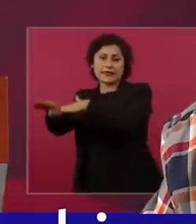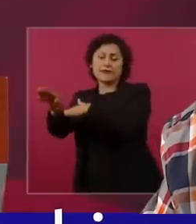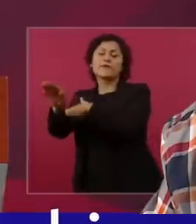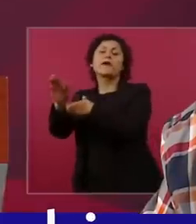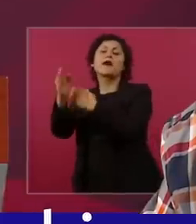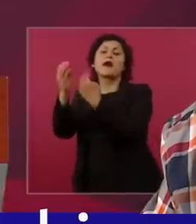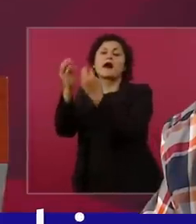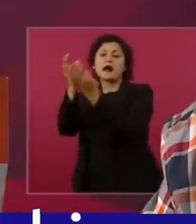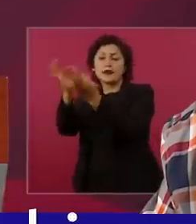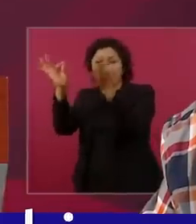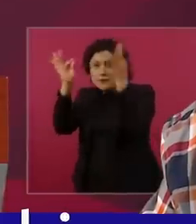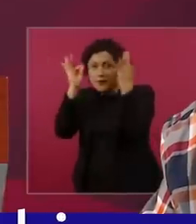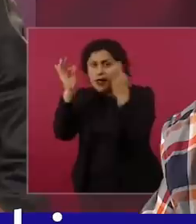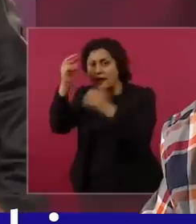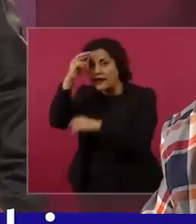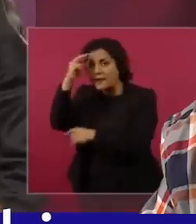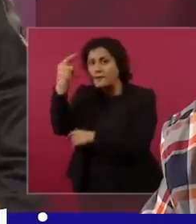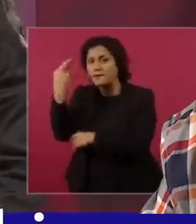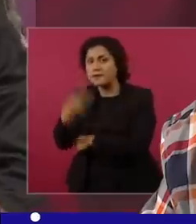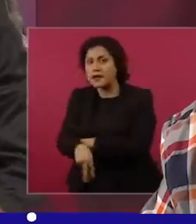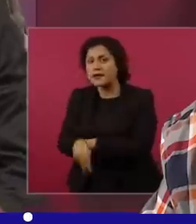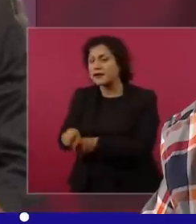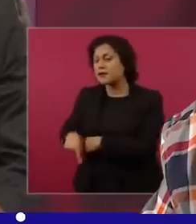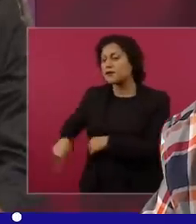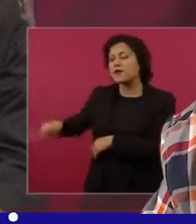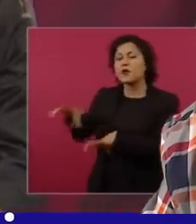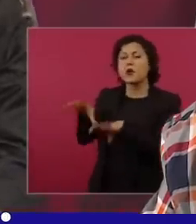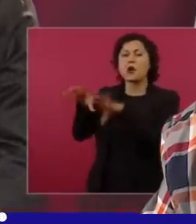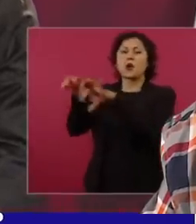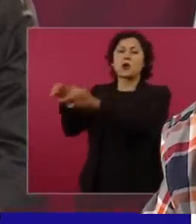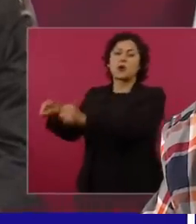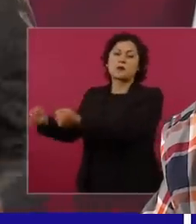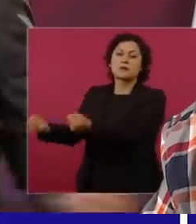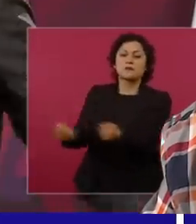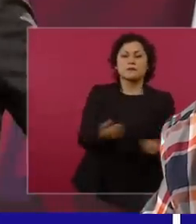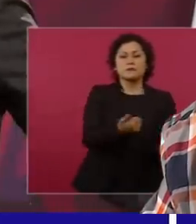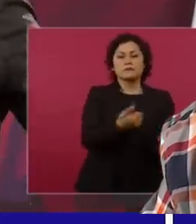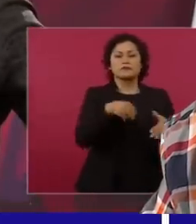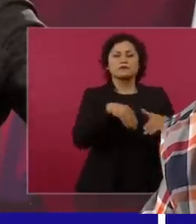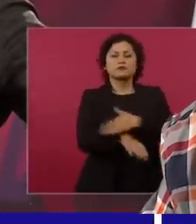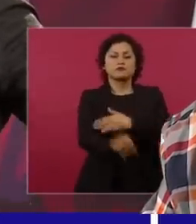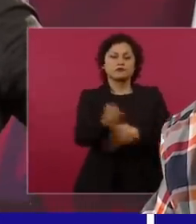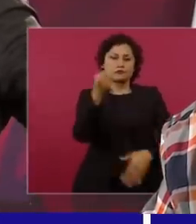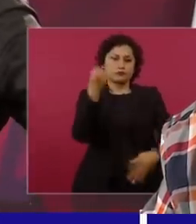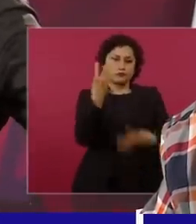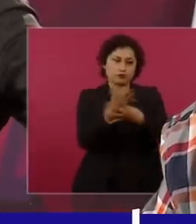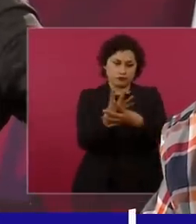cárcel. ¿Quiénes lo detienen? Fíjense, sus mismos